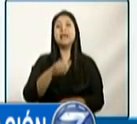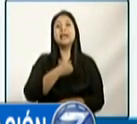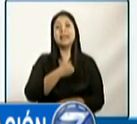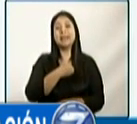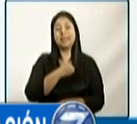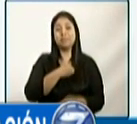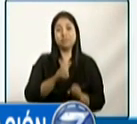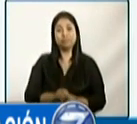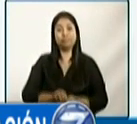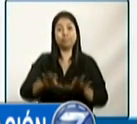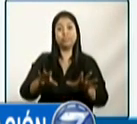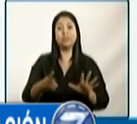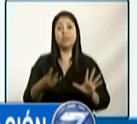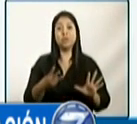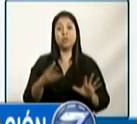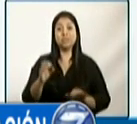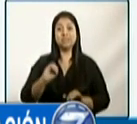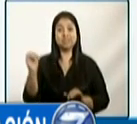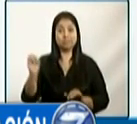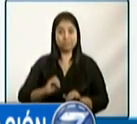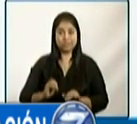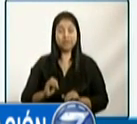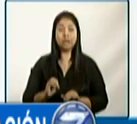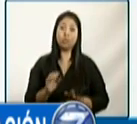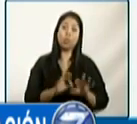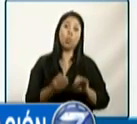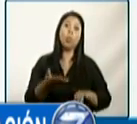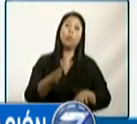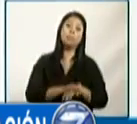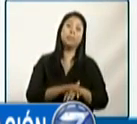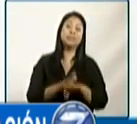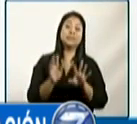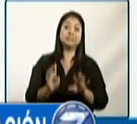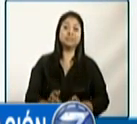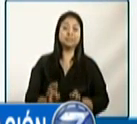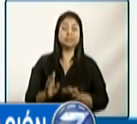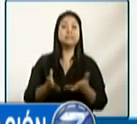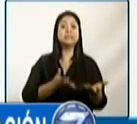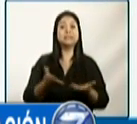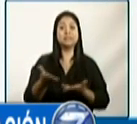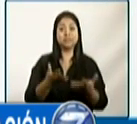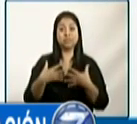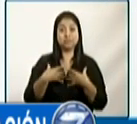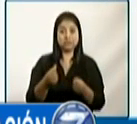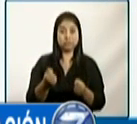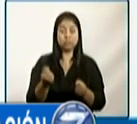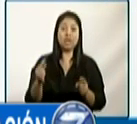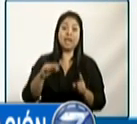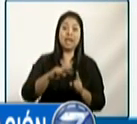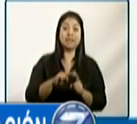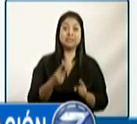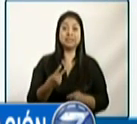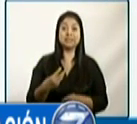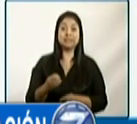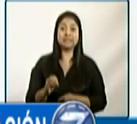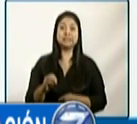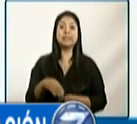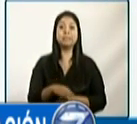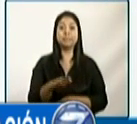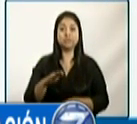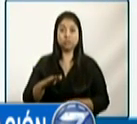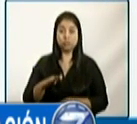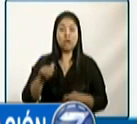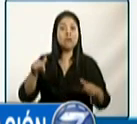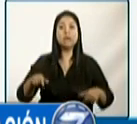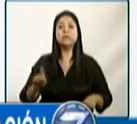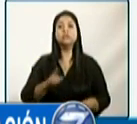al 80% o más de los trabajadores de establecimientos de salud para el 30 de marzo. Aquí no estamos solos,